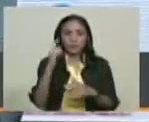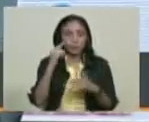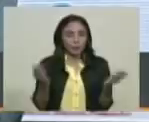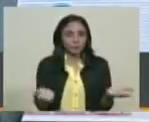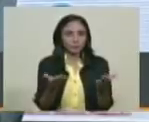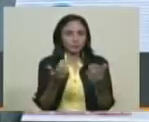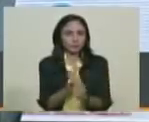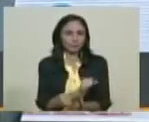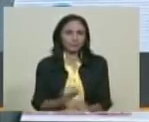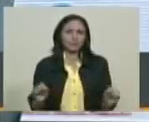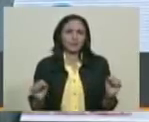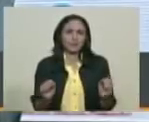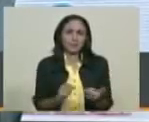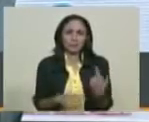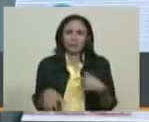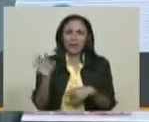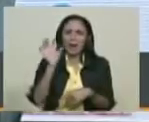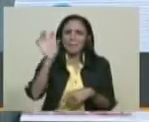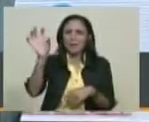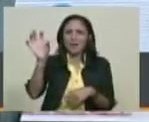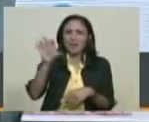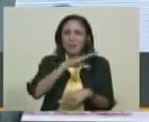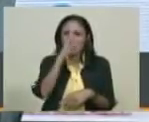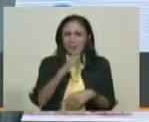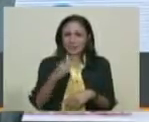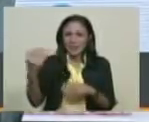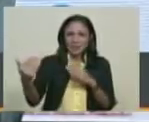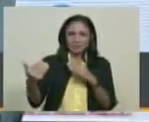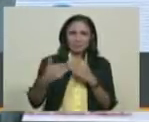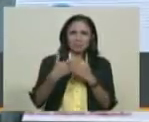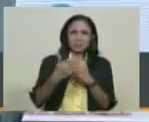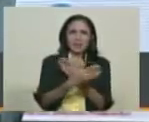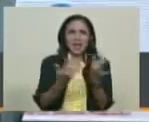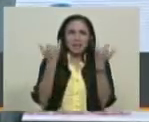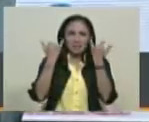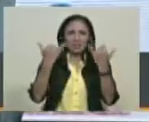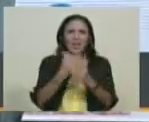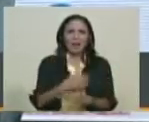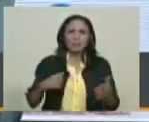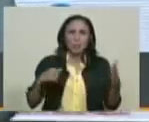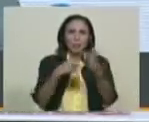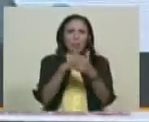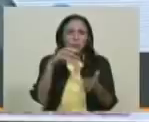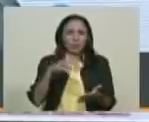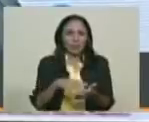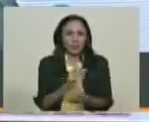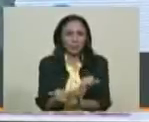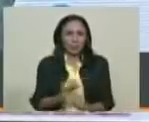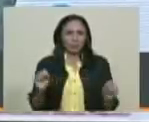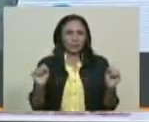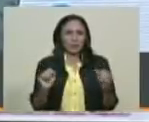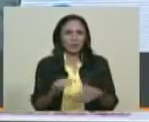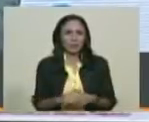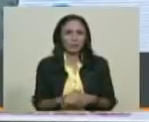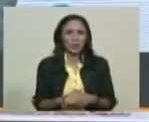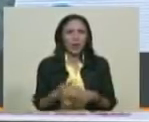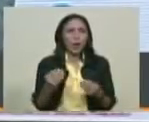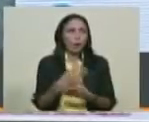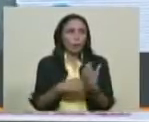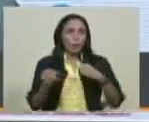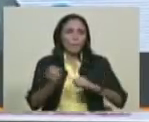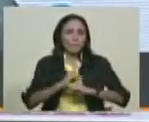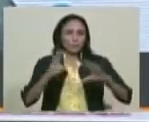Hablando desde Brasil, desde un gobierno de facto, producto de un golpe de Estado. Pero es la continuación del